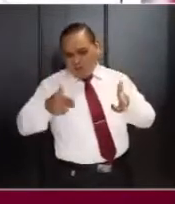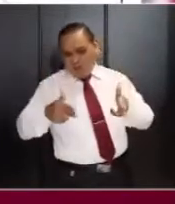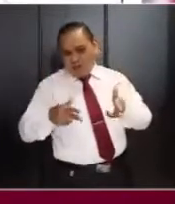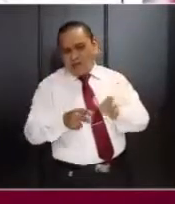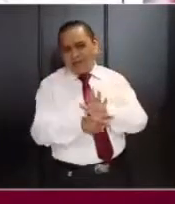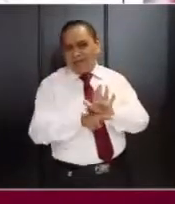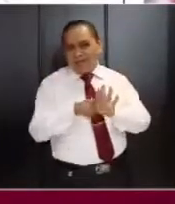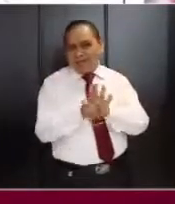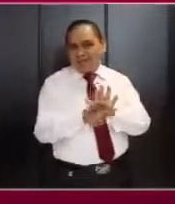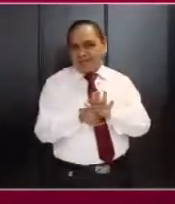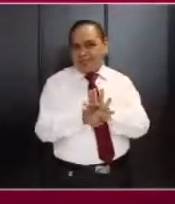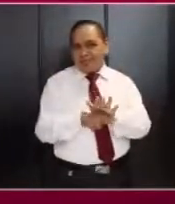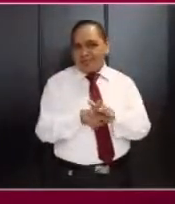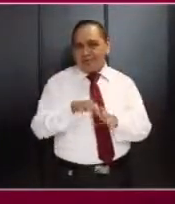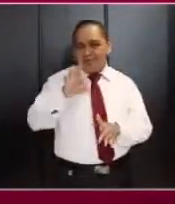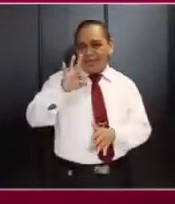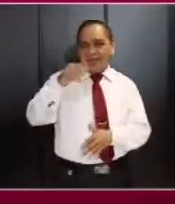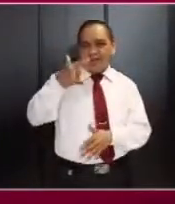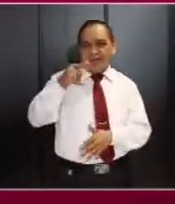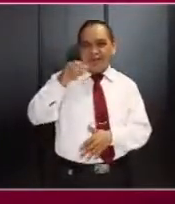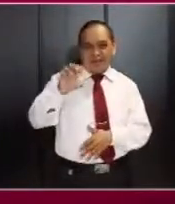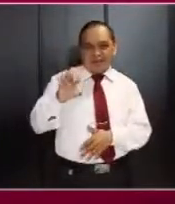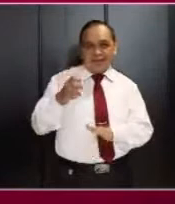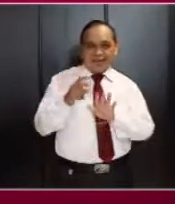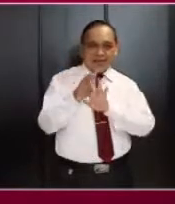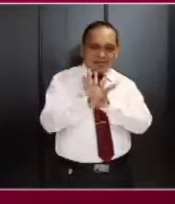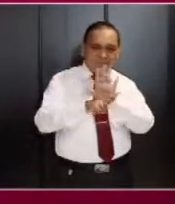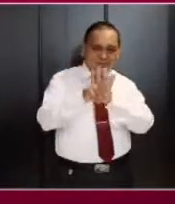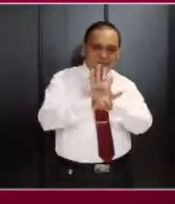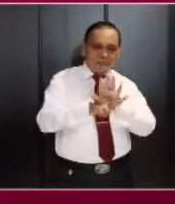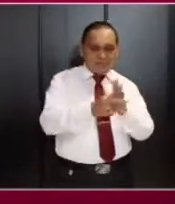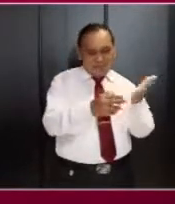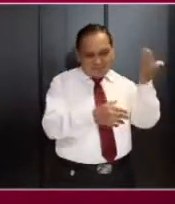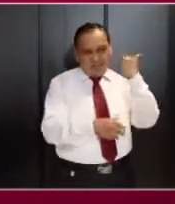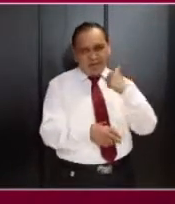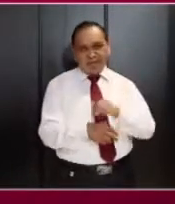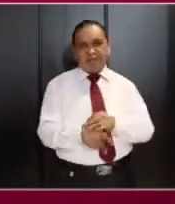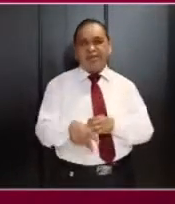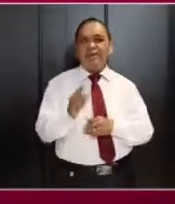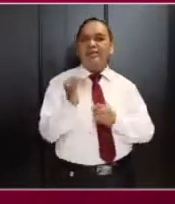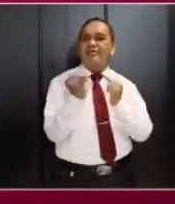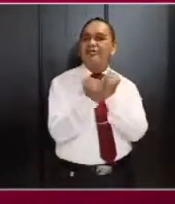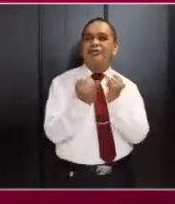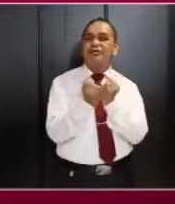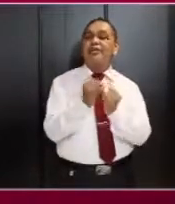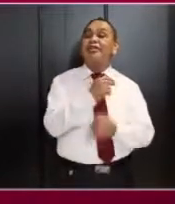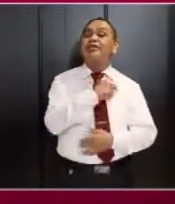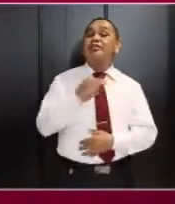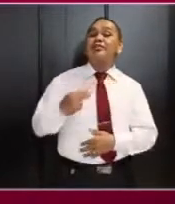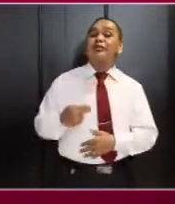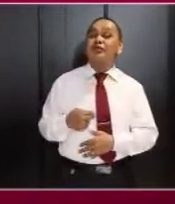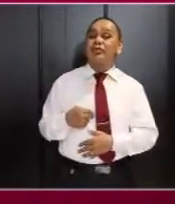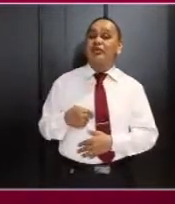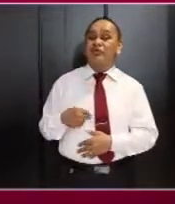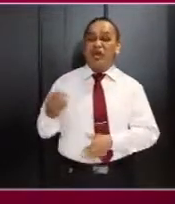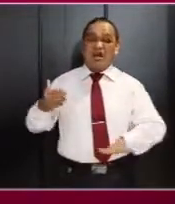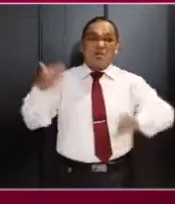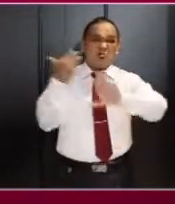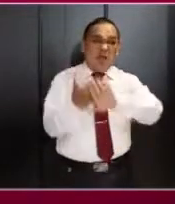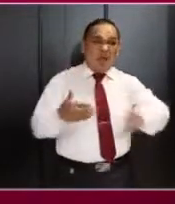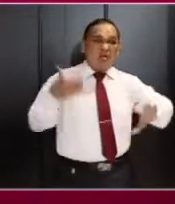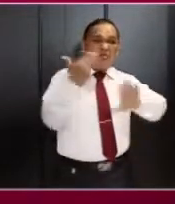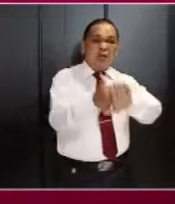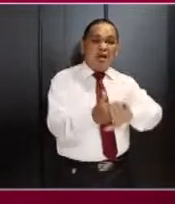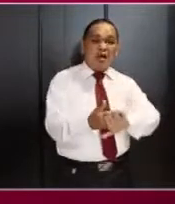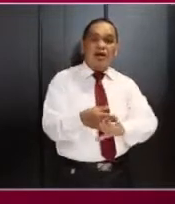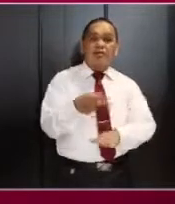fiscalía requiriera esa situación. Que nos manden las cámaras. Pero además, nosotros no nos atreveríamos a vandalizar una